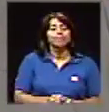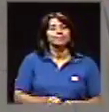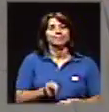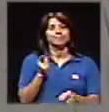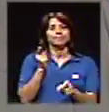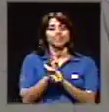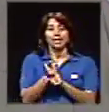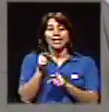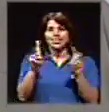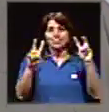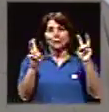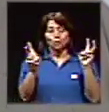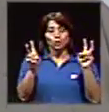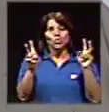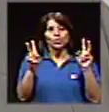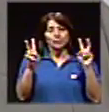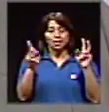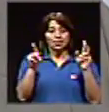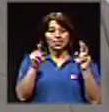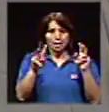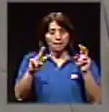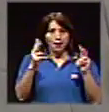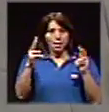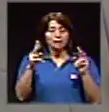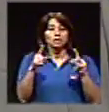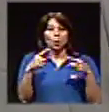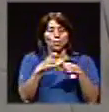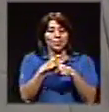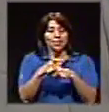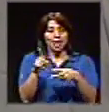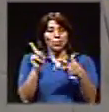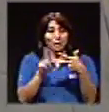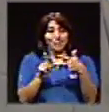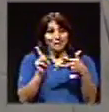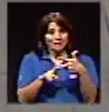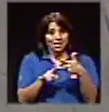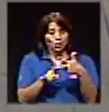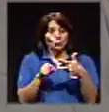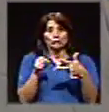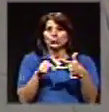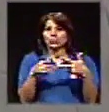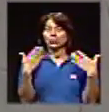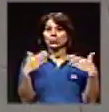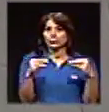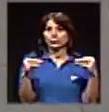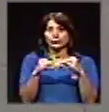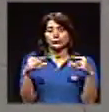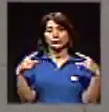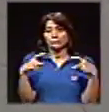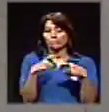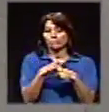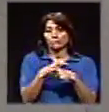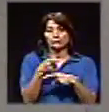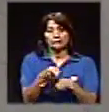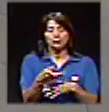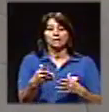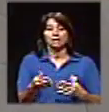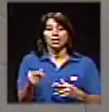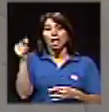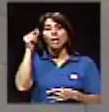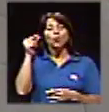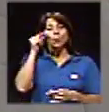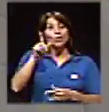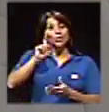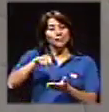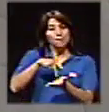es complicado. Y el tercero es, y esto es de las cosas más complicadas que tenemos, el gobierno tiene que